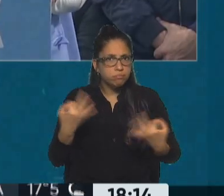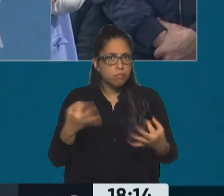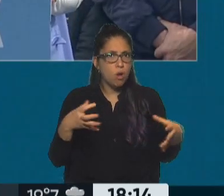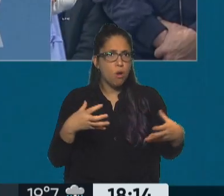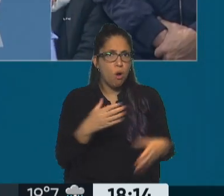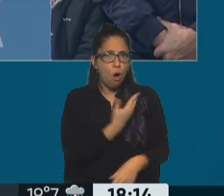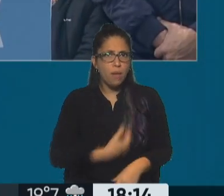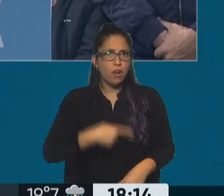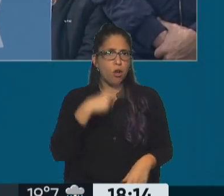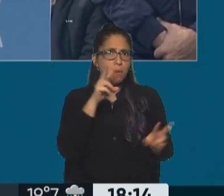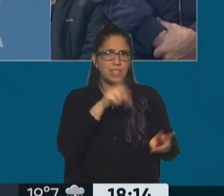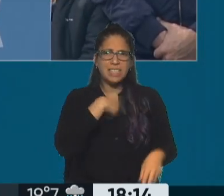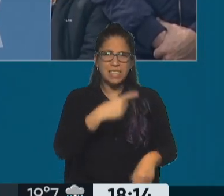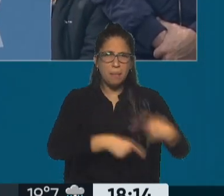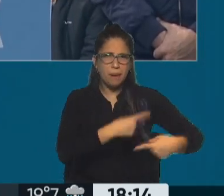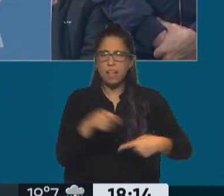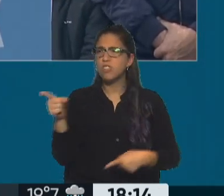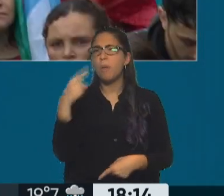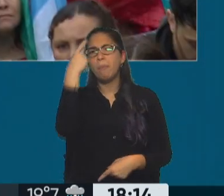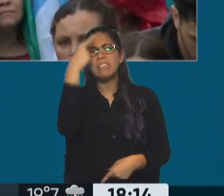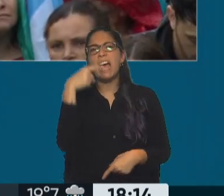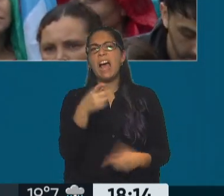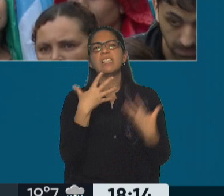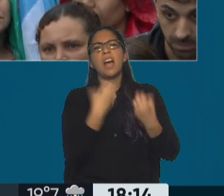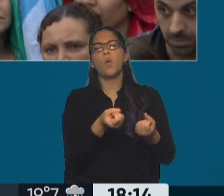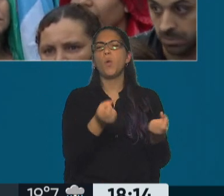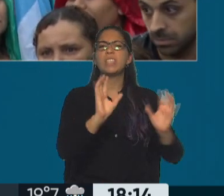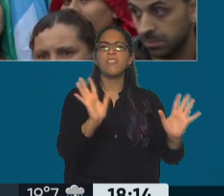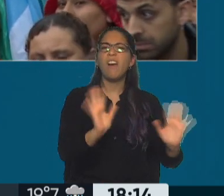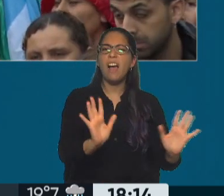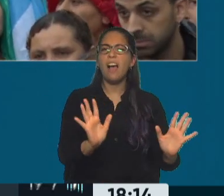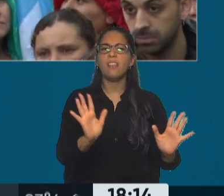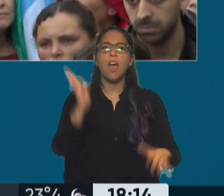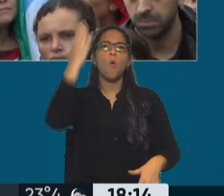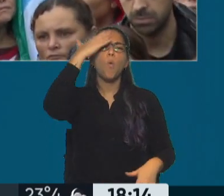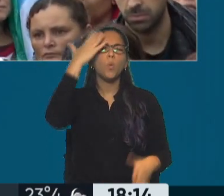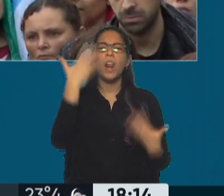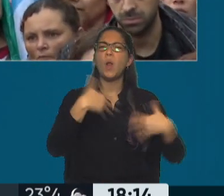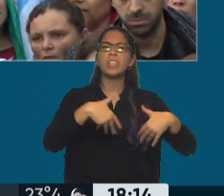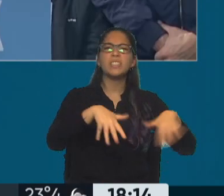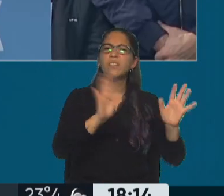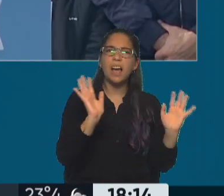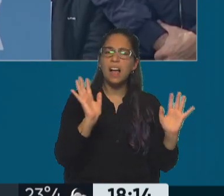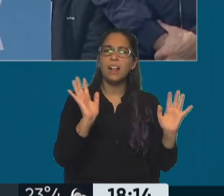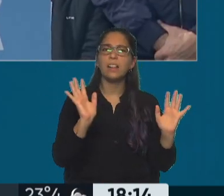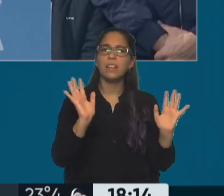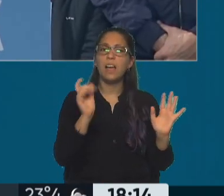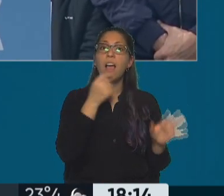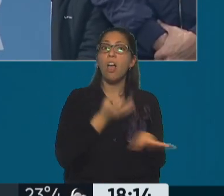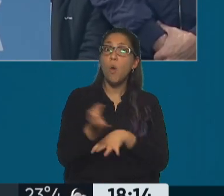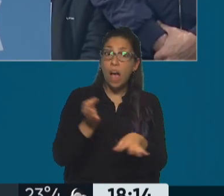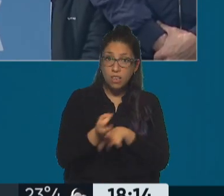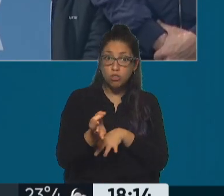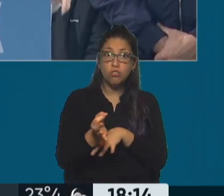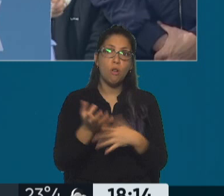peronistas adelante. No hace falta una política de salud, no hace falta la cultura, como si todo lo que tuviera que ver con educación